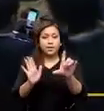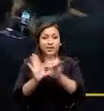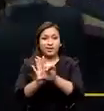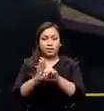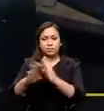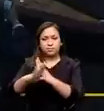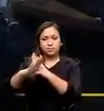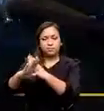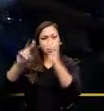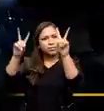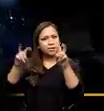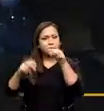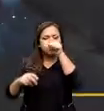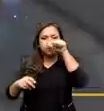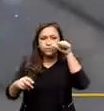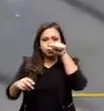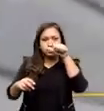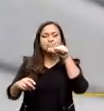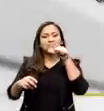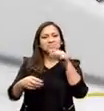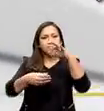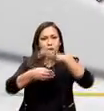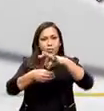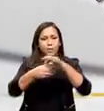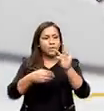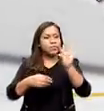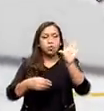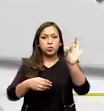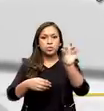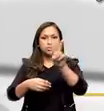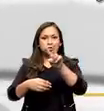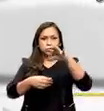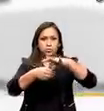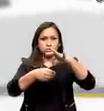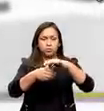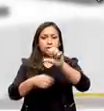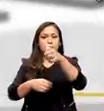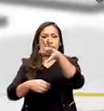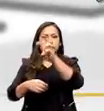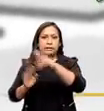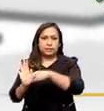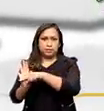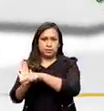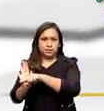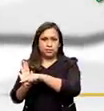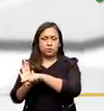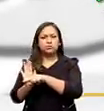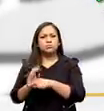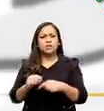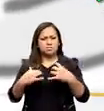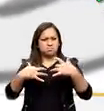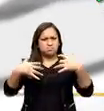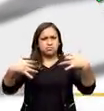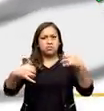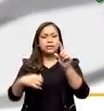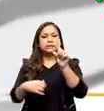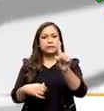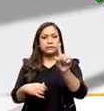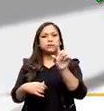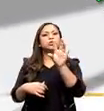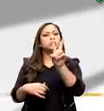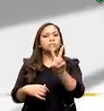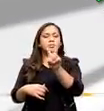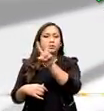La Ley de Prevención Integral de Drogas fue aprobada con 92 votos afirmativos y 16 negativos de 122